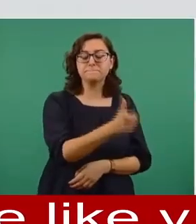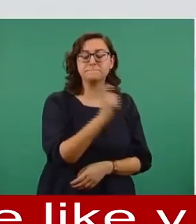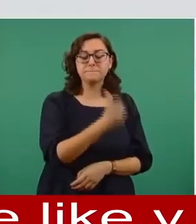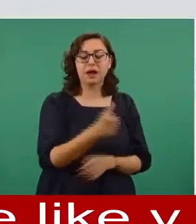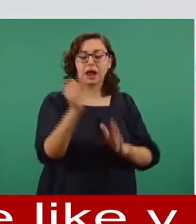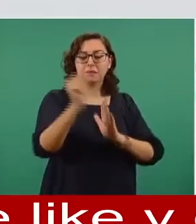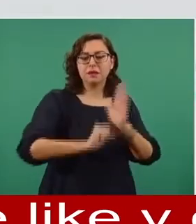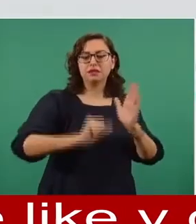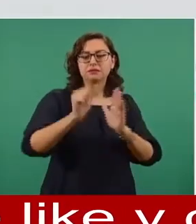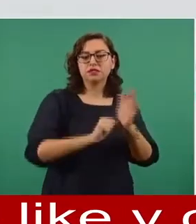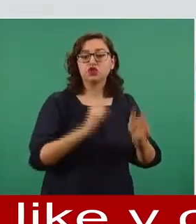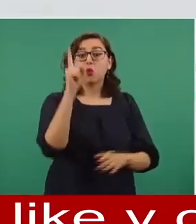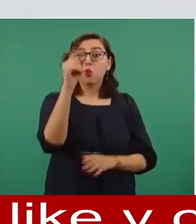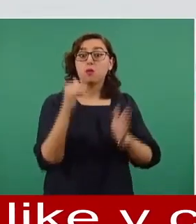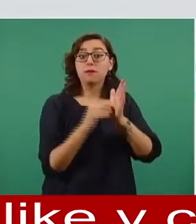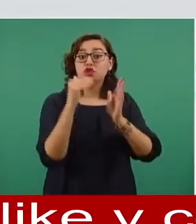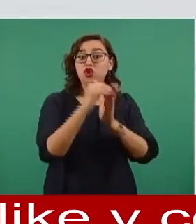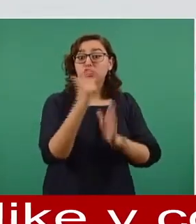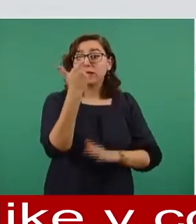mensuales